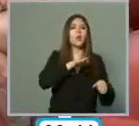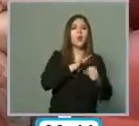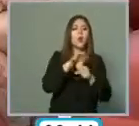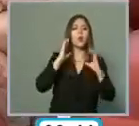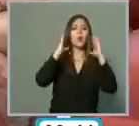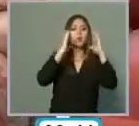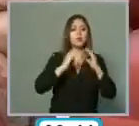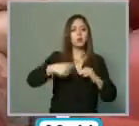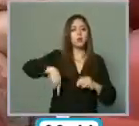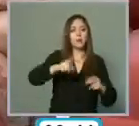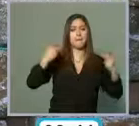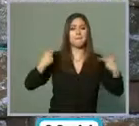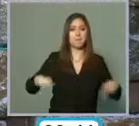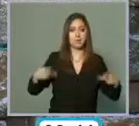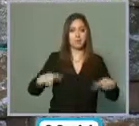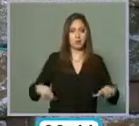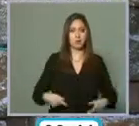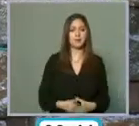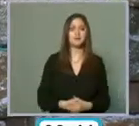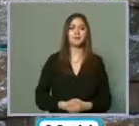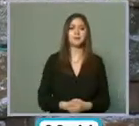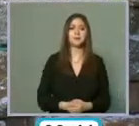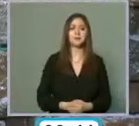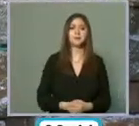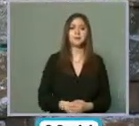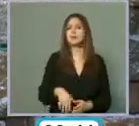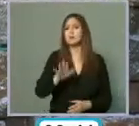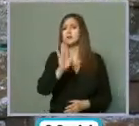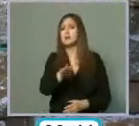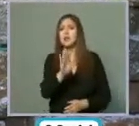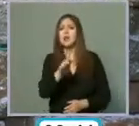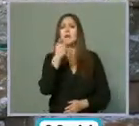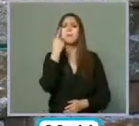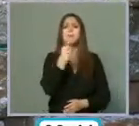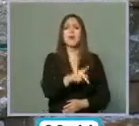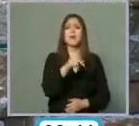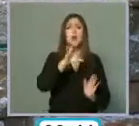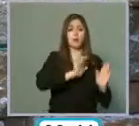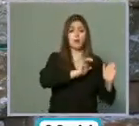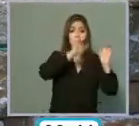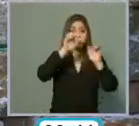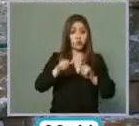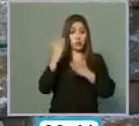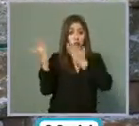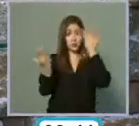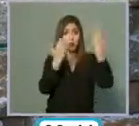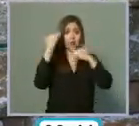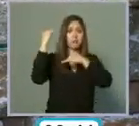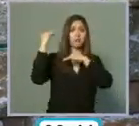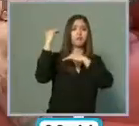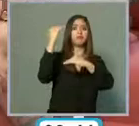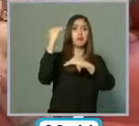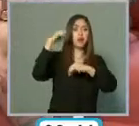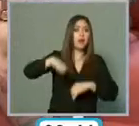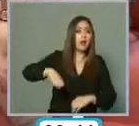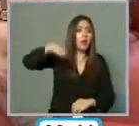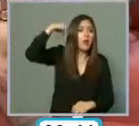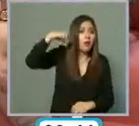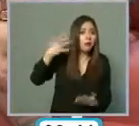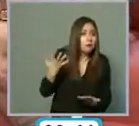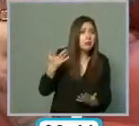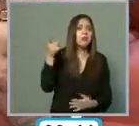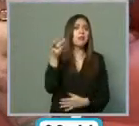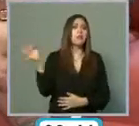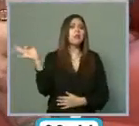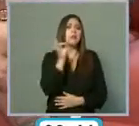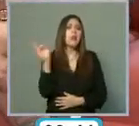pacientes. Oye, hermosa, y ya nada más por último me gustaría preguntar, ¿hay un límite de edad? O porque a lo mejor pues ya alguien que se